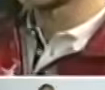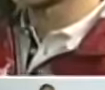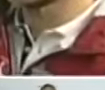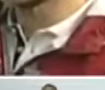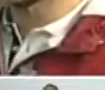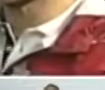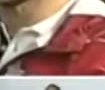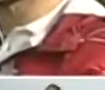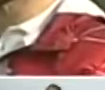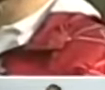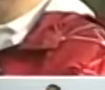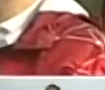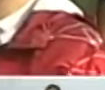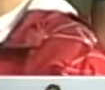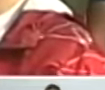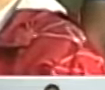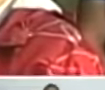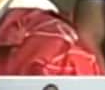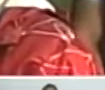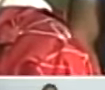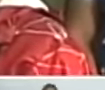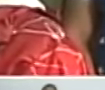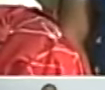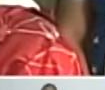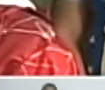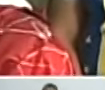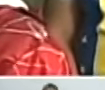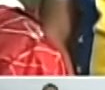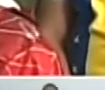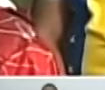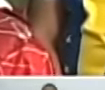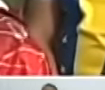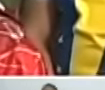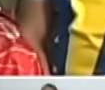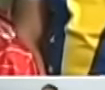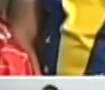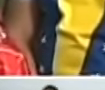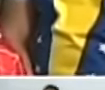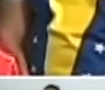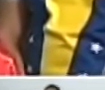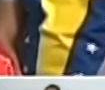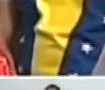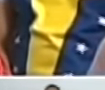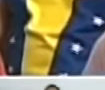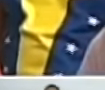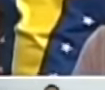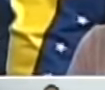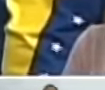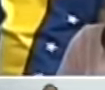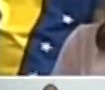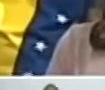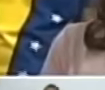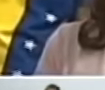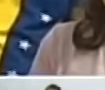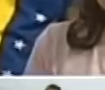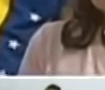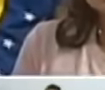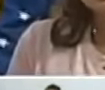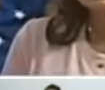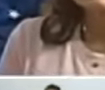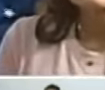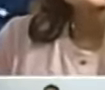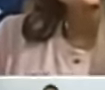con los requisitos para postularse ante el Consejo Nacional Electoral. Buenas tardes, altas